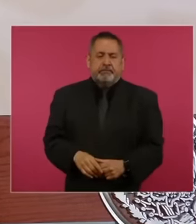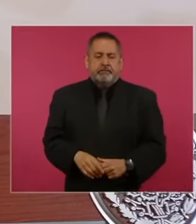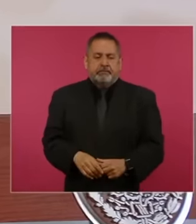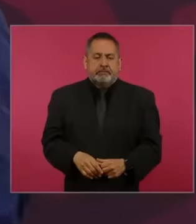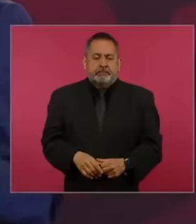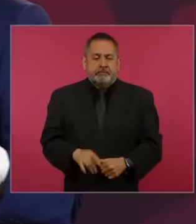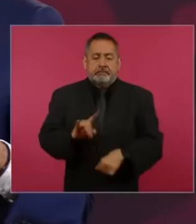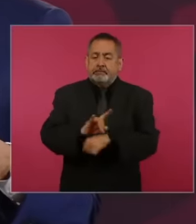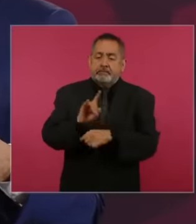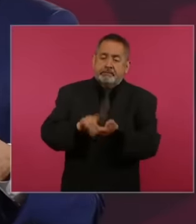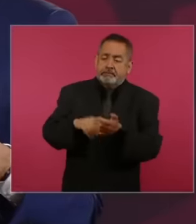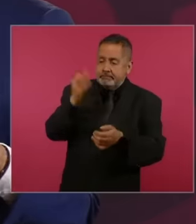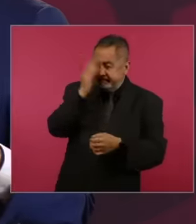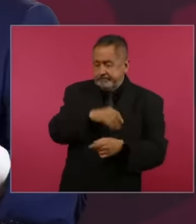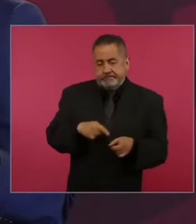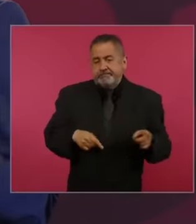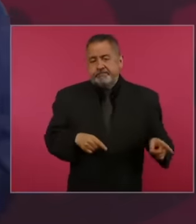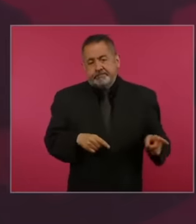fingiendo,